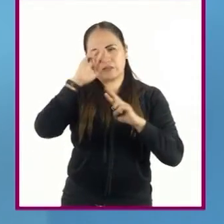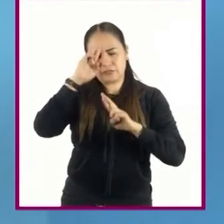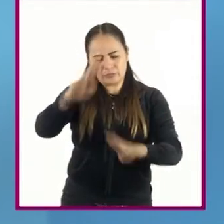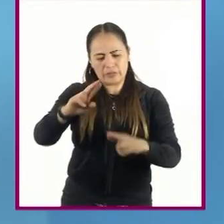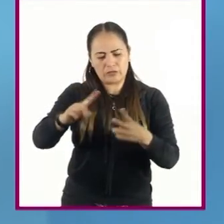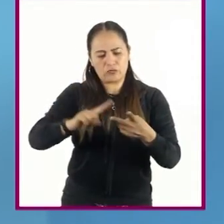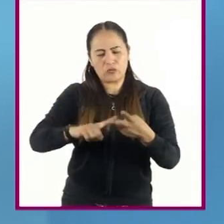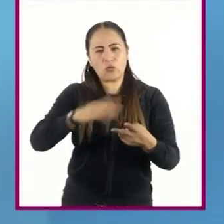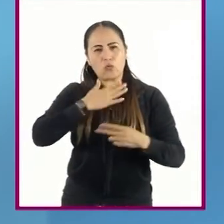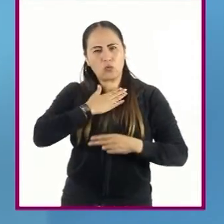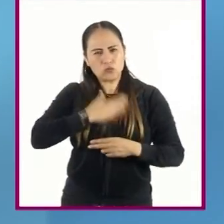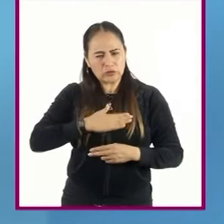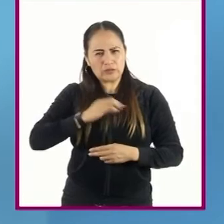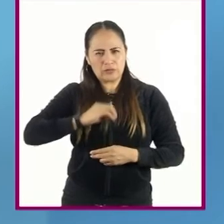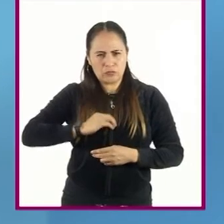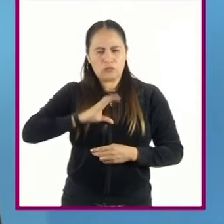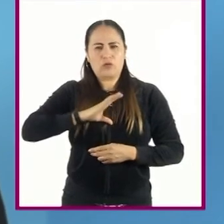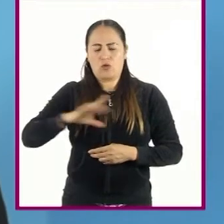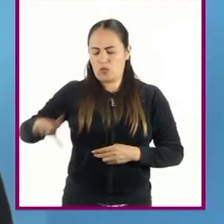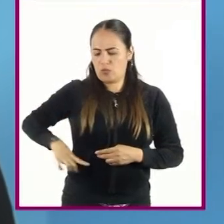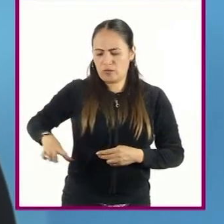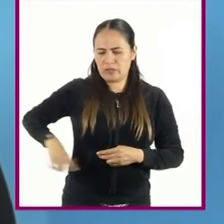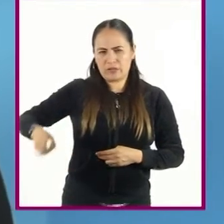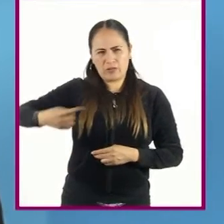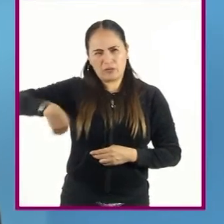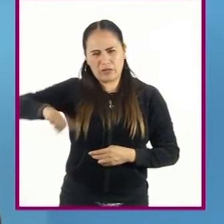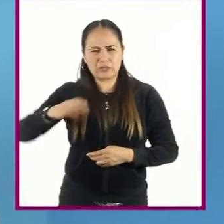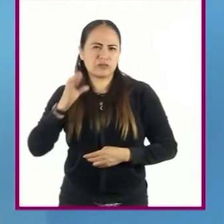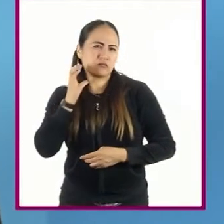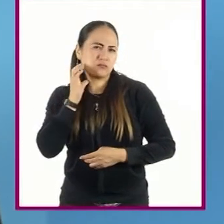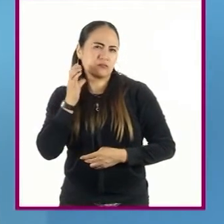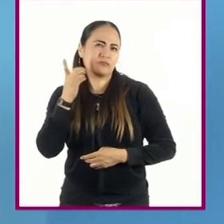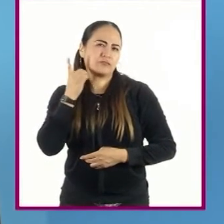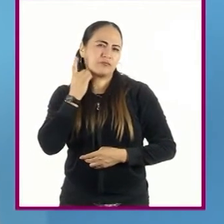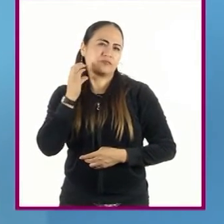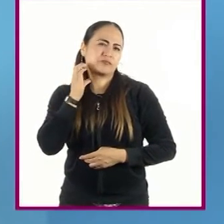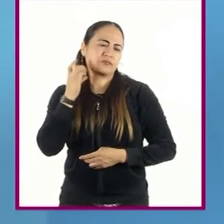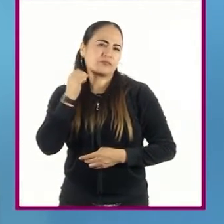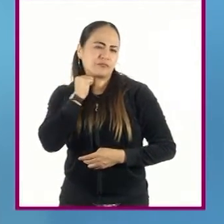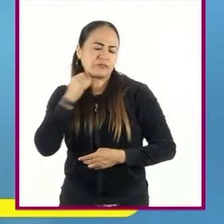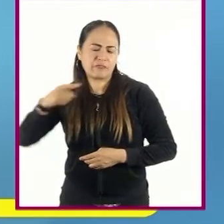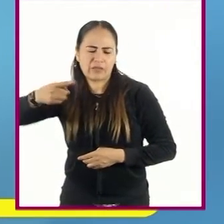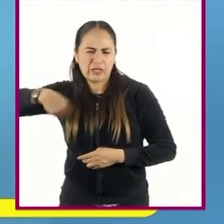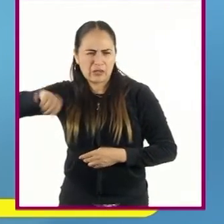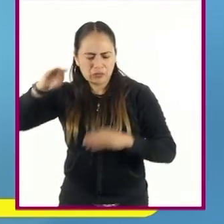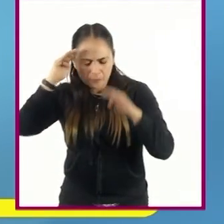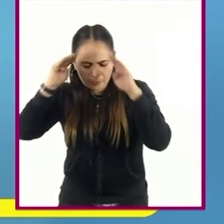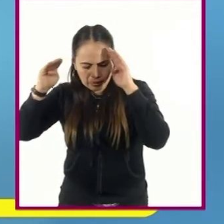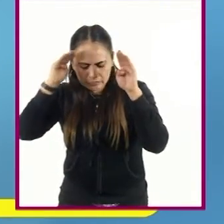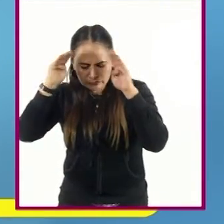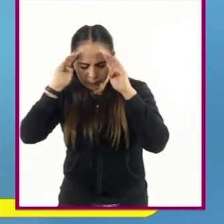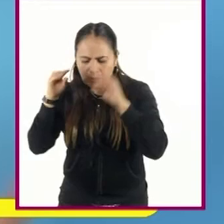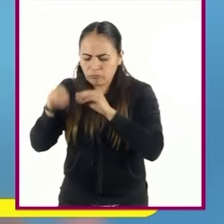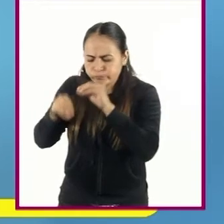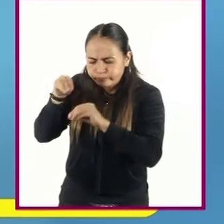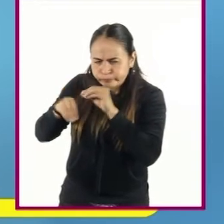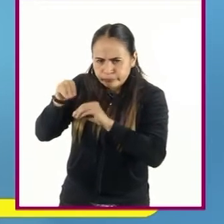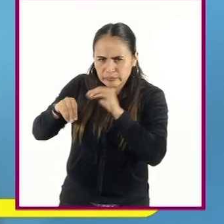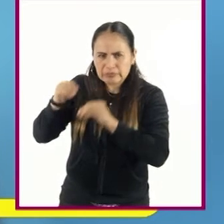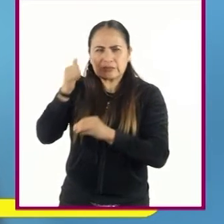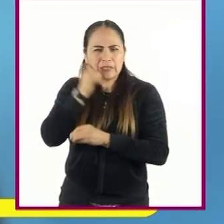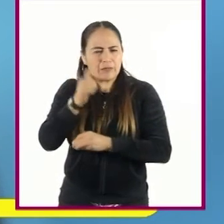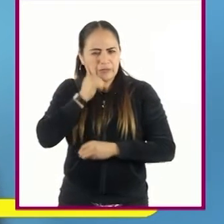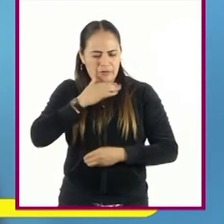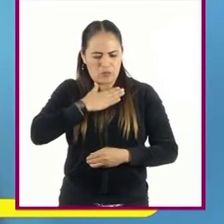los que deben tener los gobernantes y los legisladores. De ahí también que la justicia siempre se asocie a la